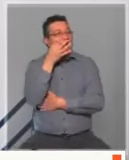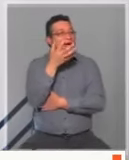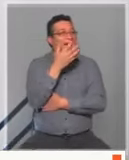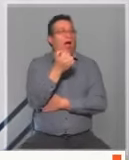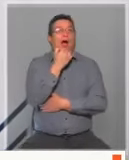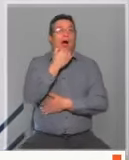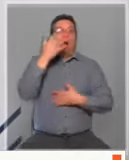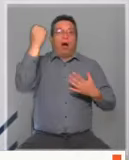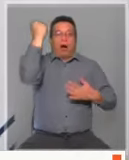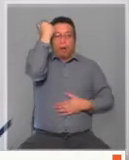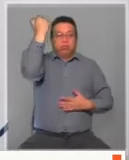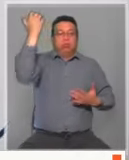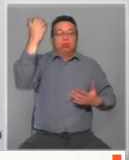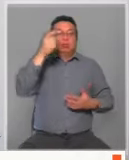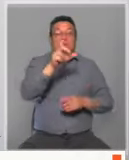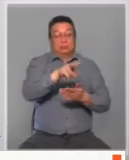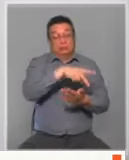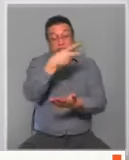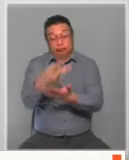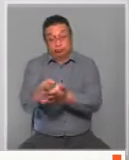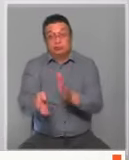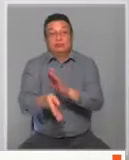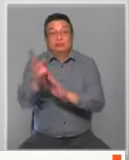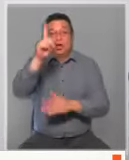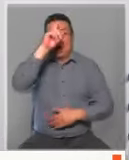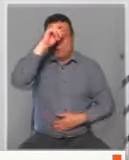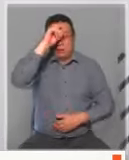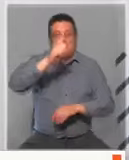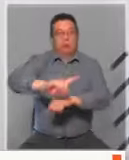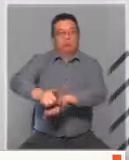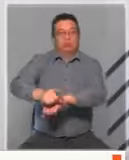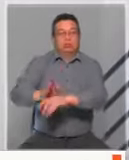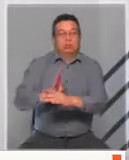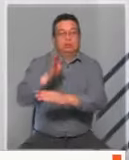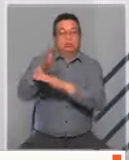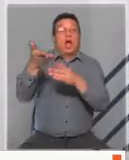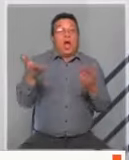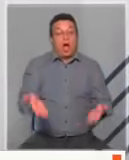artista fue trasladado inmediatamente a un centro asistencial, en este momento se